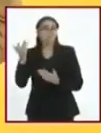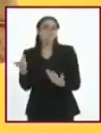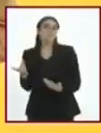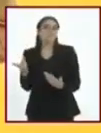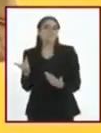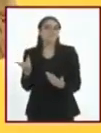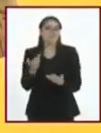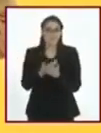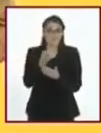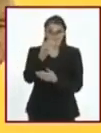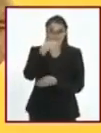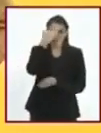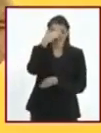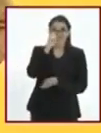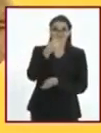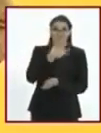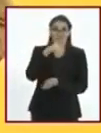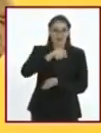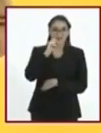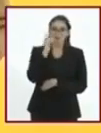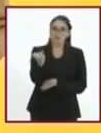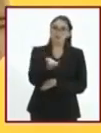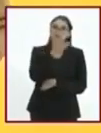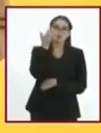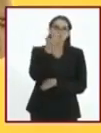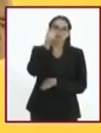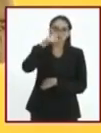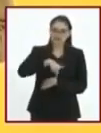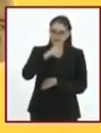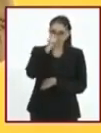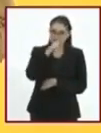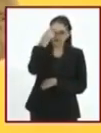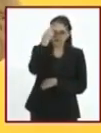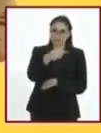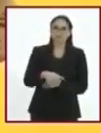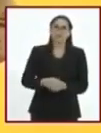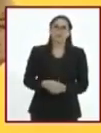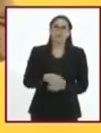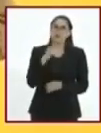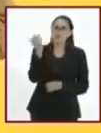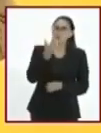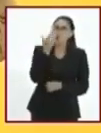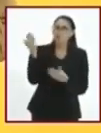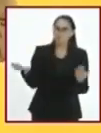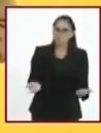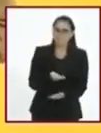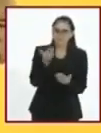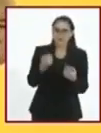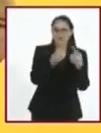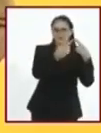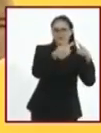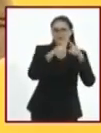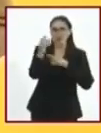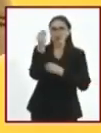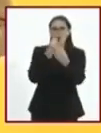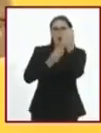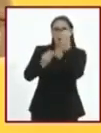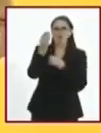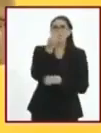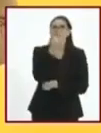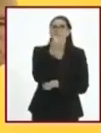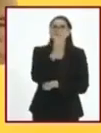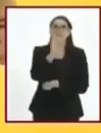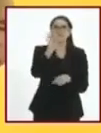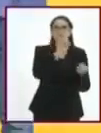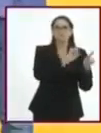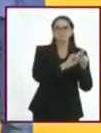encontrar actualmente en nuestras tradiciones, costumbres, danzas, fiestas y gastronomía, por mencionar